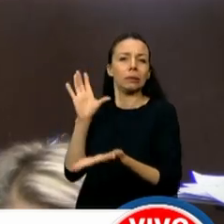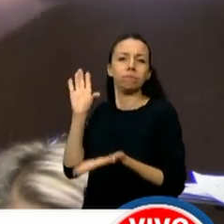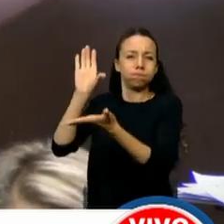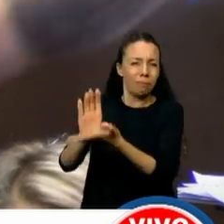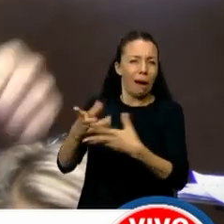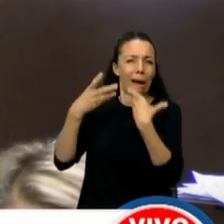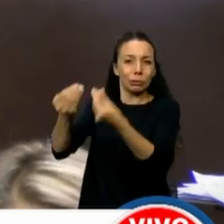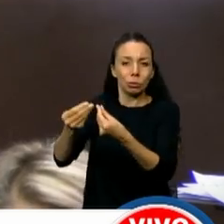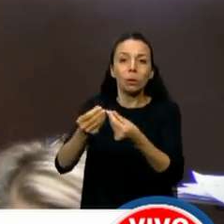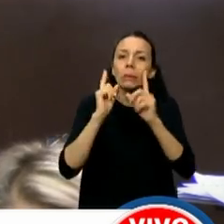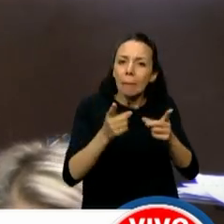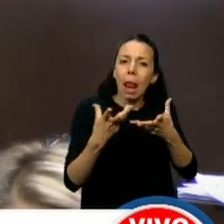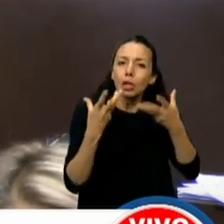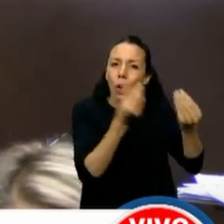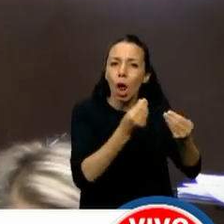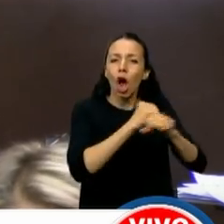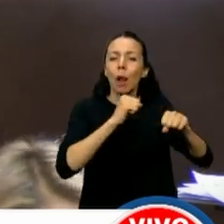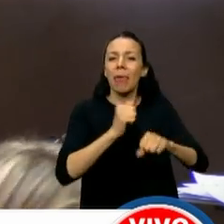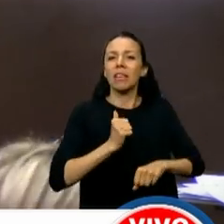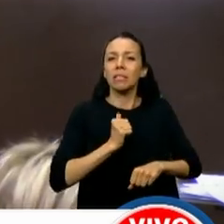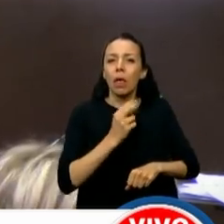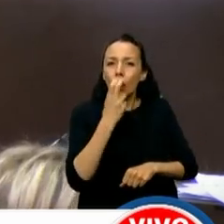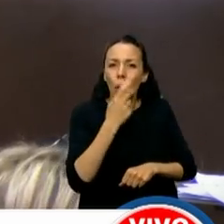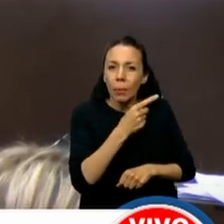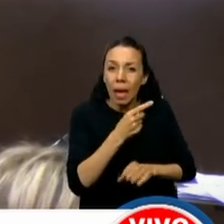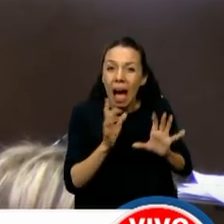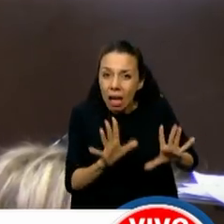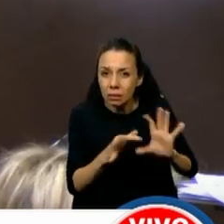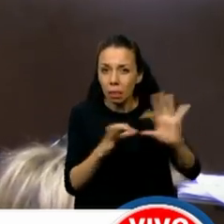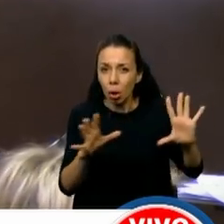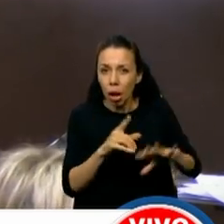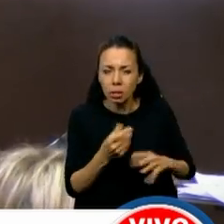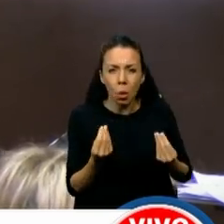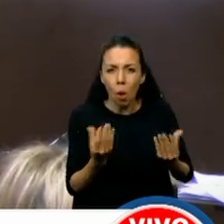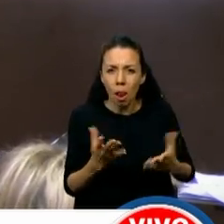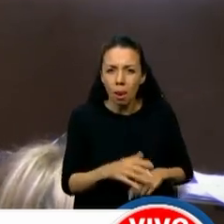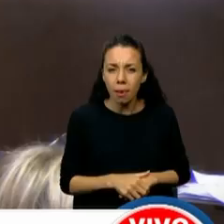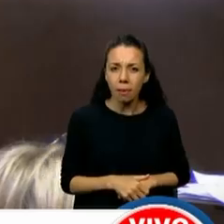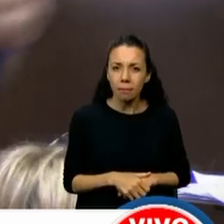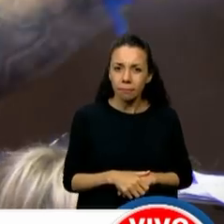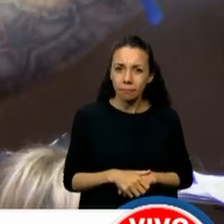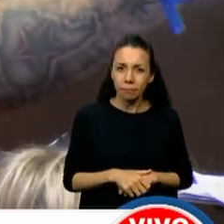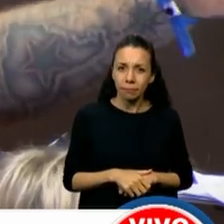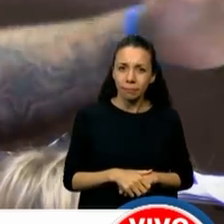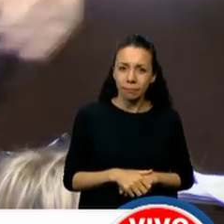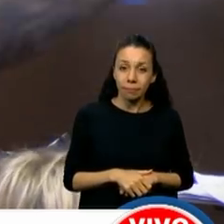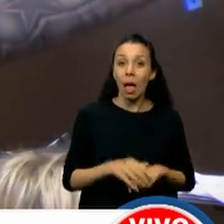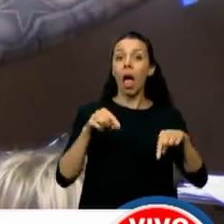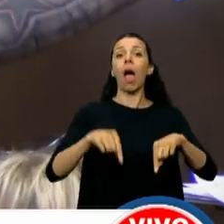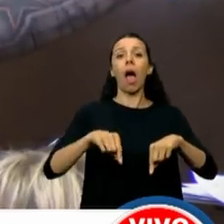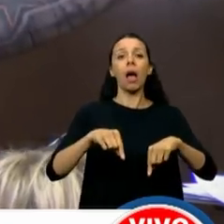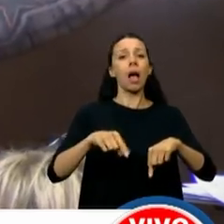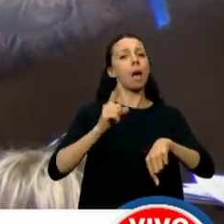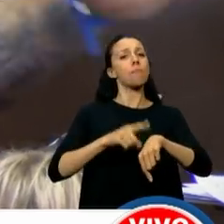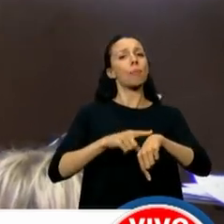también colaboran con golpe de estado qué clase de democracia es esa y acá estuvieron toda la